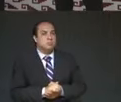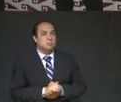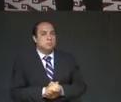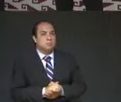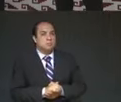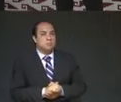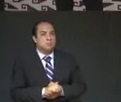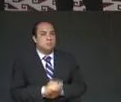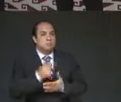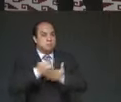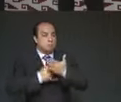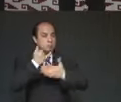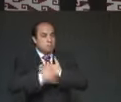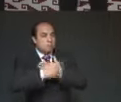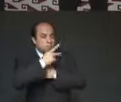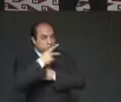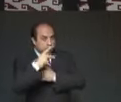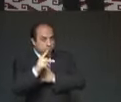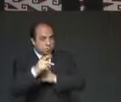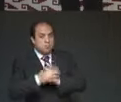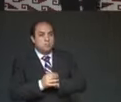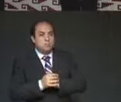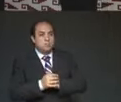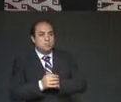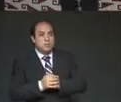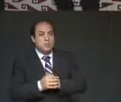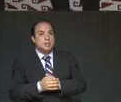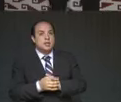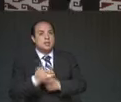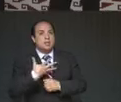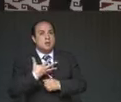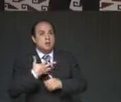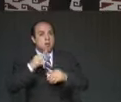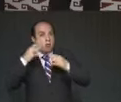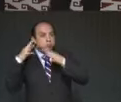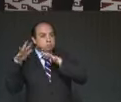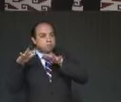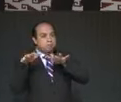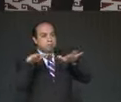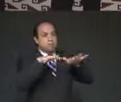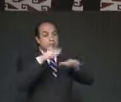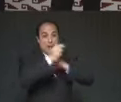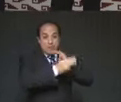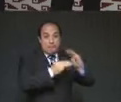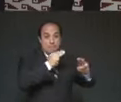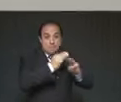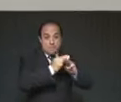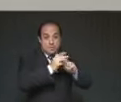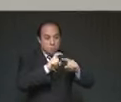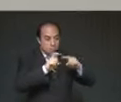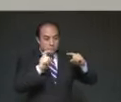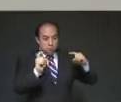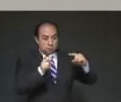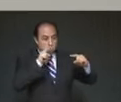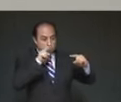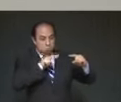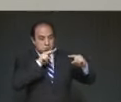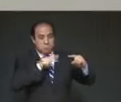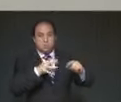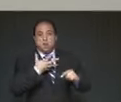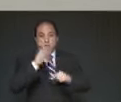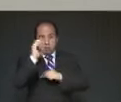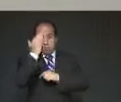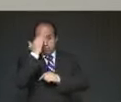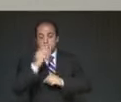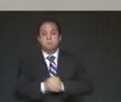que un proyecto de ustedes figurara a nivel mundial y que sobre todo tuviera este tipo de reconocimientos? Pues en